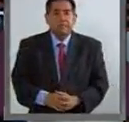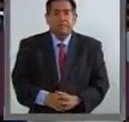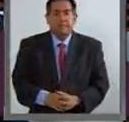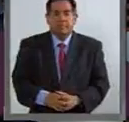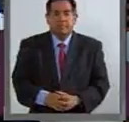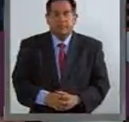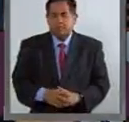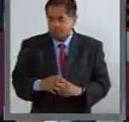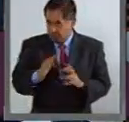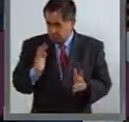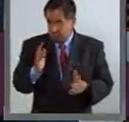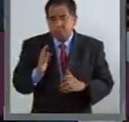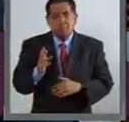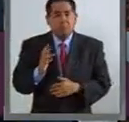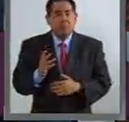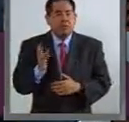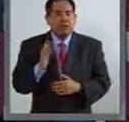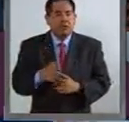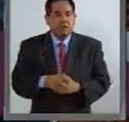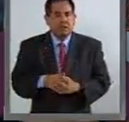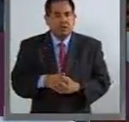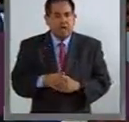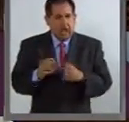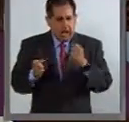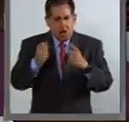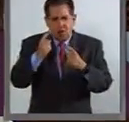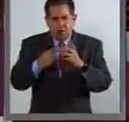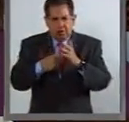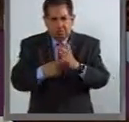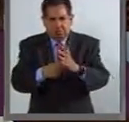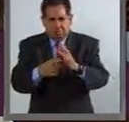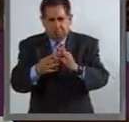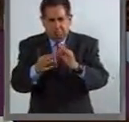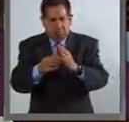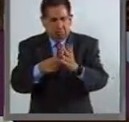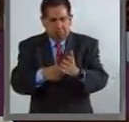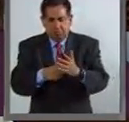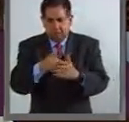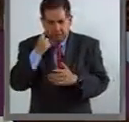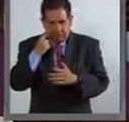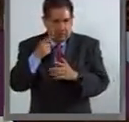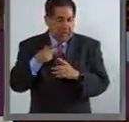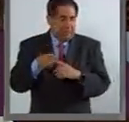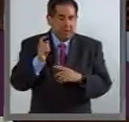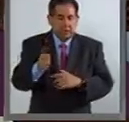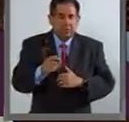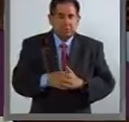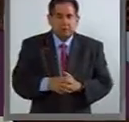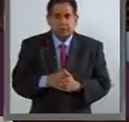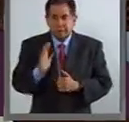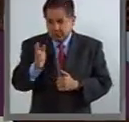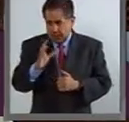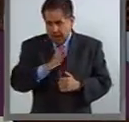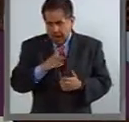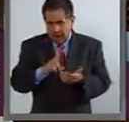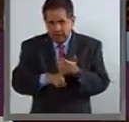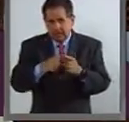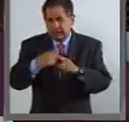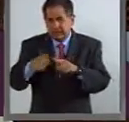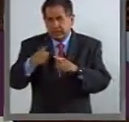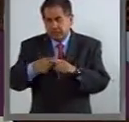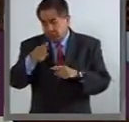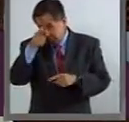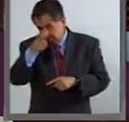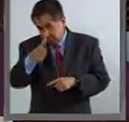Ya se han presentado, solo algunos datos les presento, ya se han presentado varios